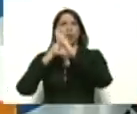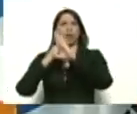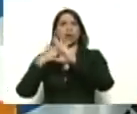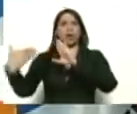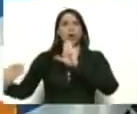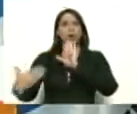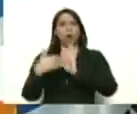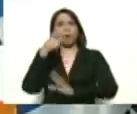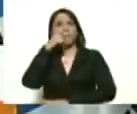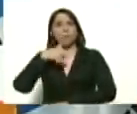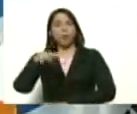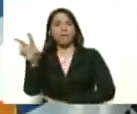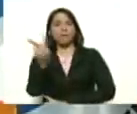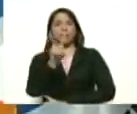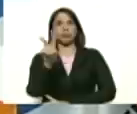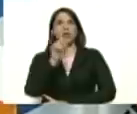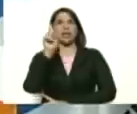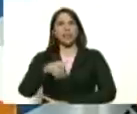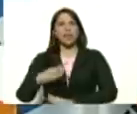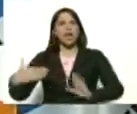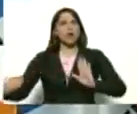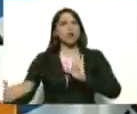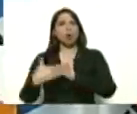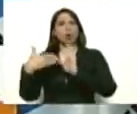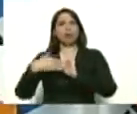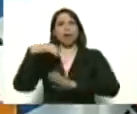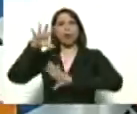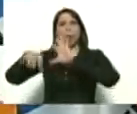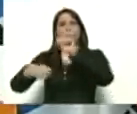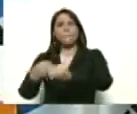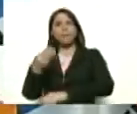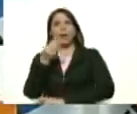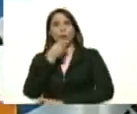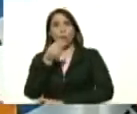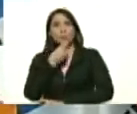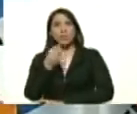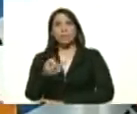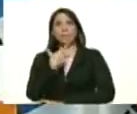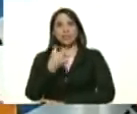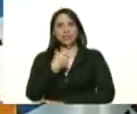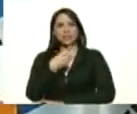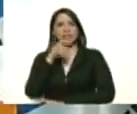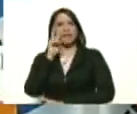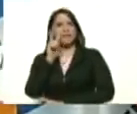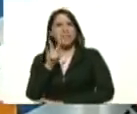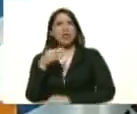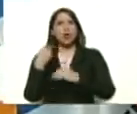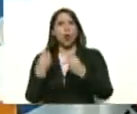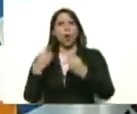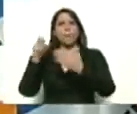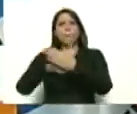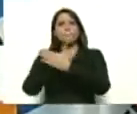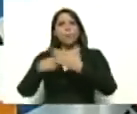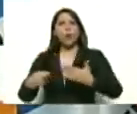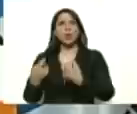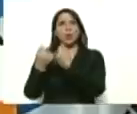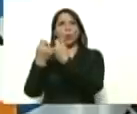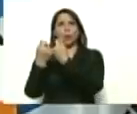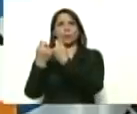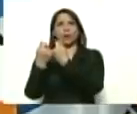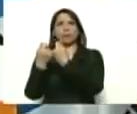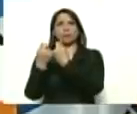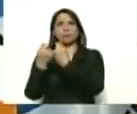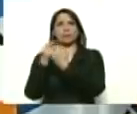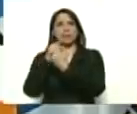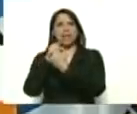contra de la adquisición de alimentos, de medicina, que se ha materializado con el bloqueo de cuentas en